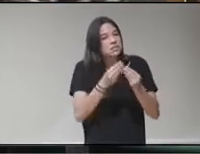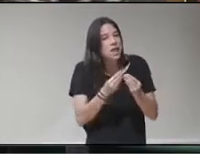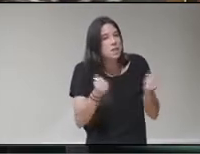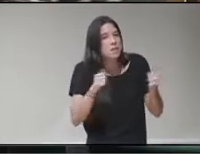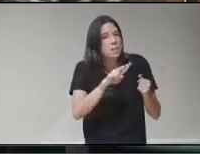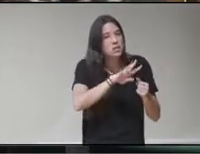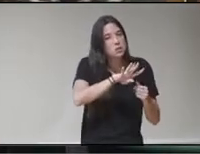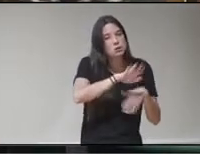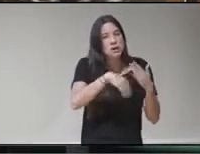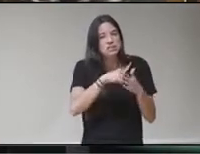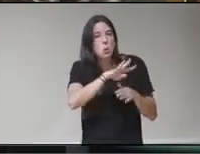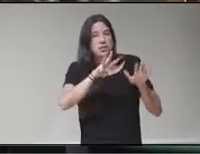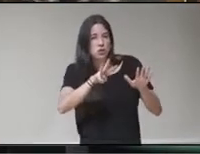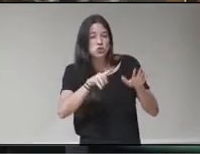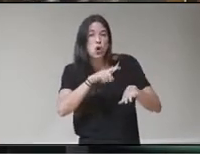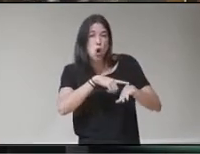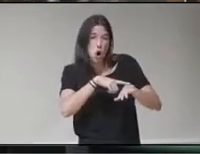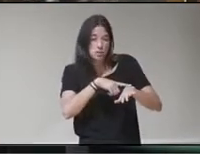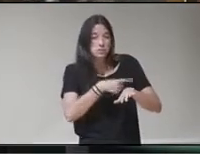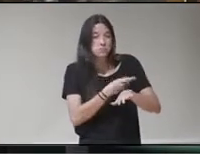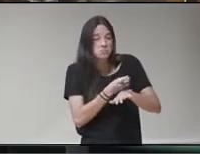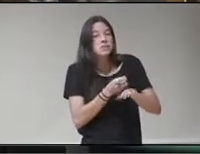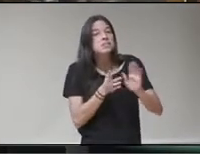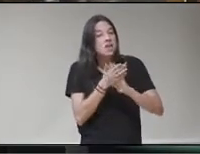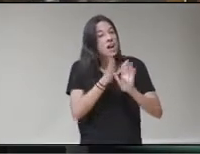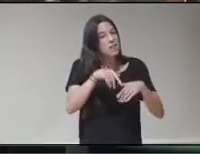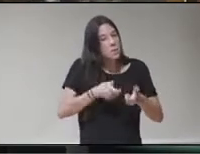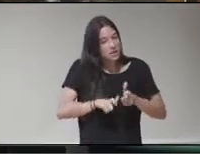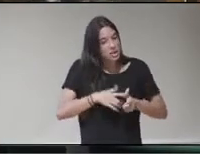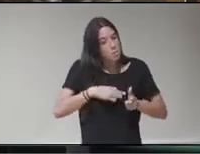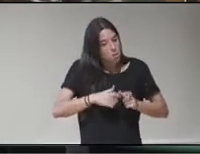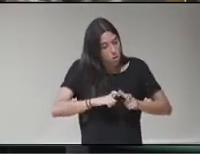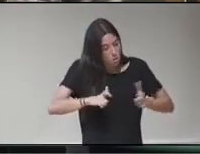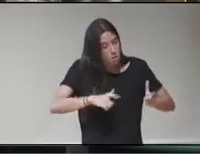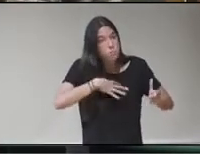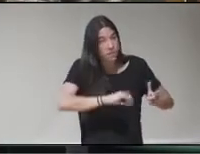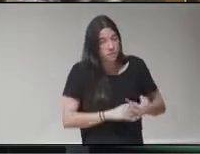a que las bacterias se multipliquen. Muchas veces, acordaos,